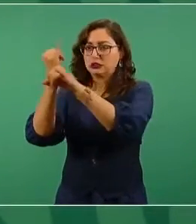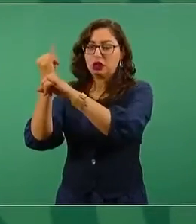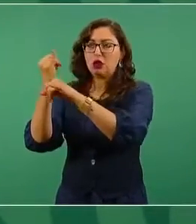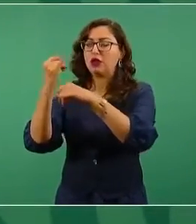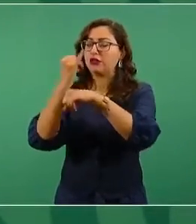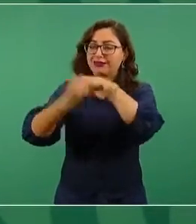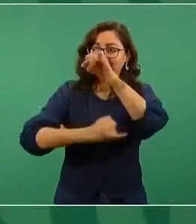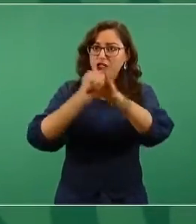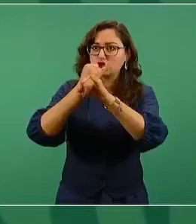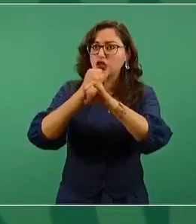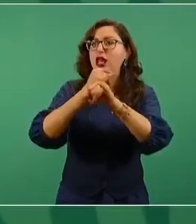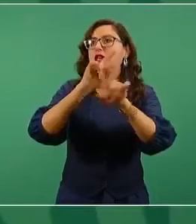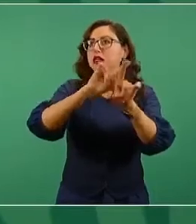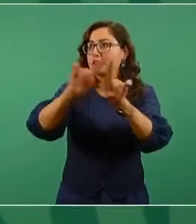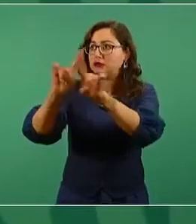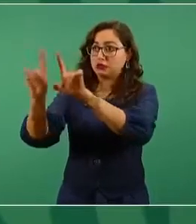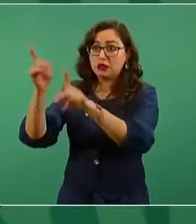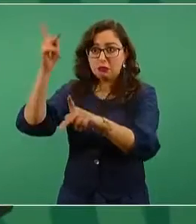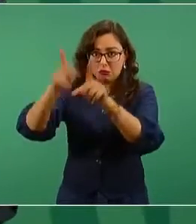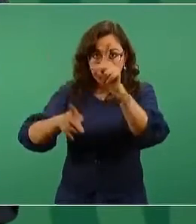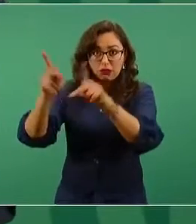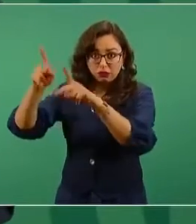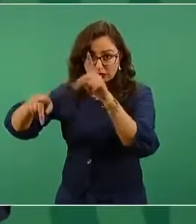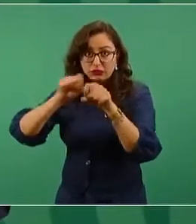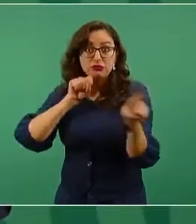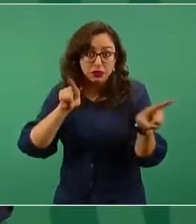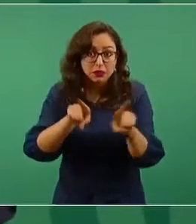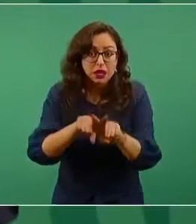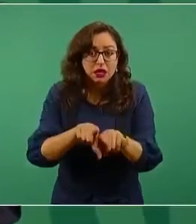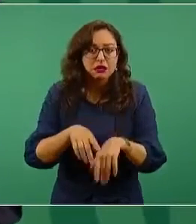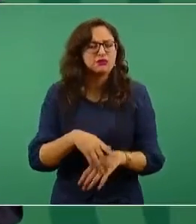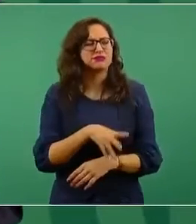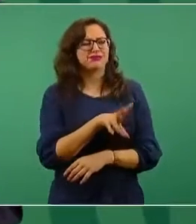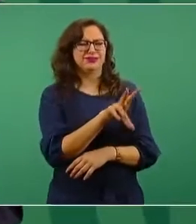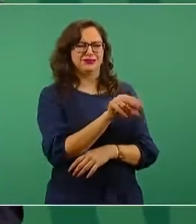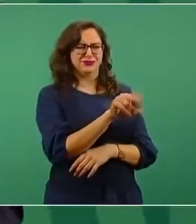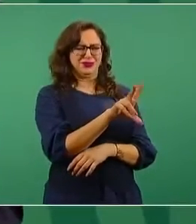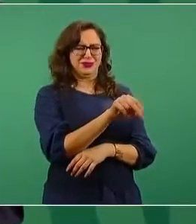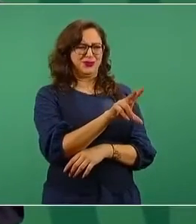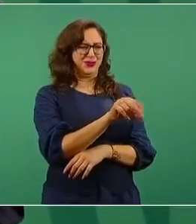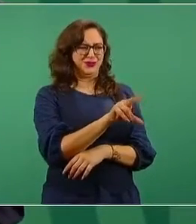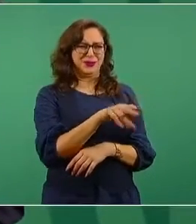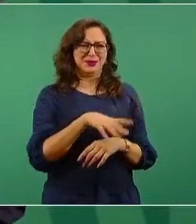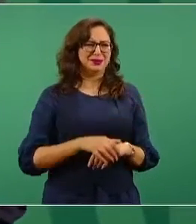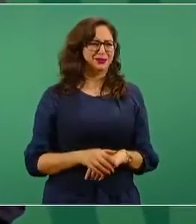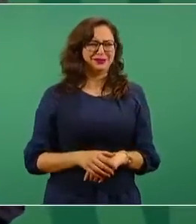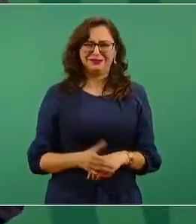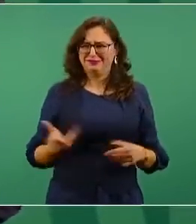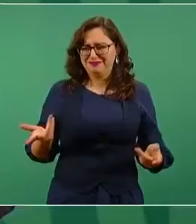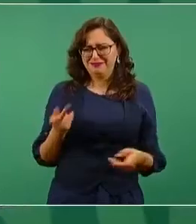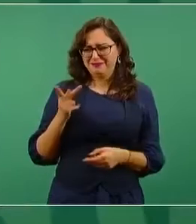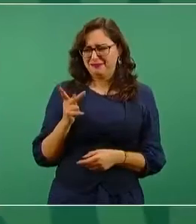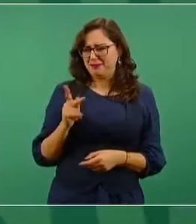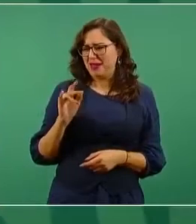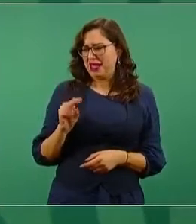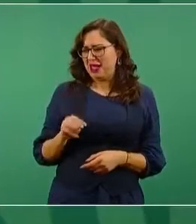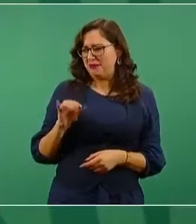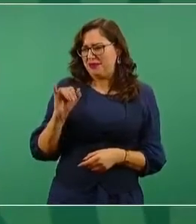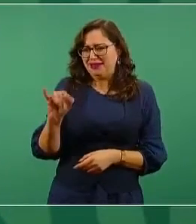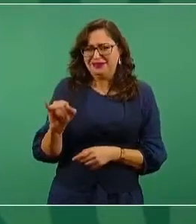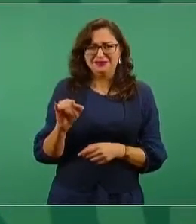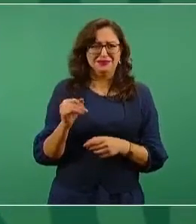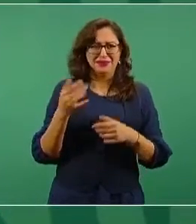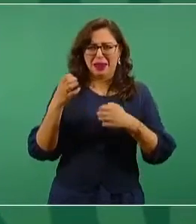empresas. PMI es una de las comercializadoras de crudo y de petrolíferos de las más grandes del